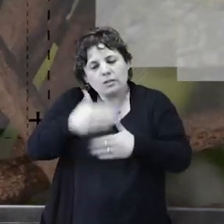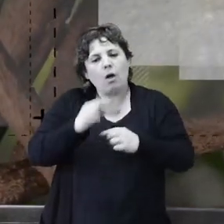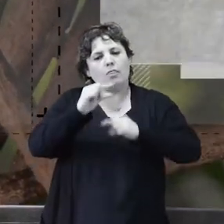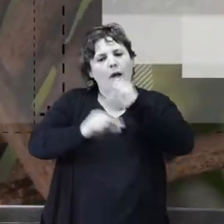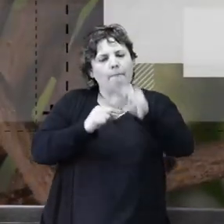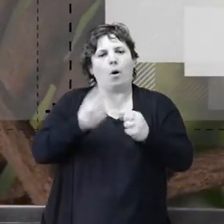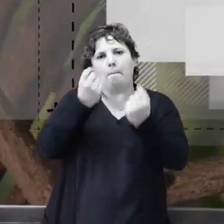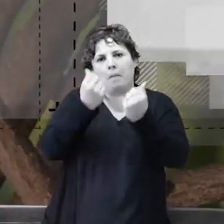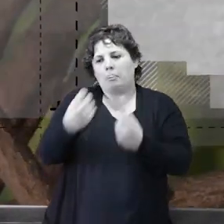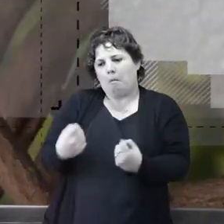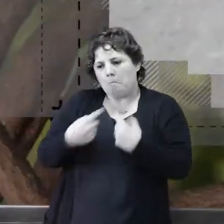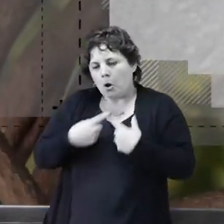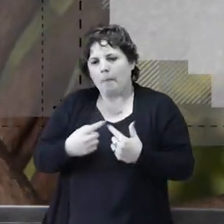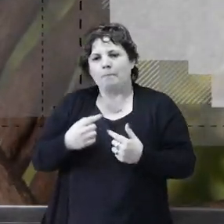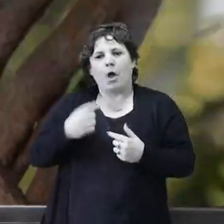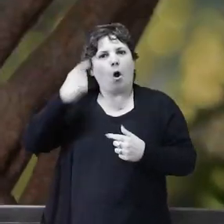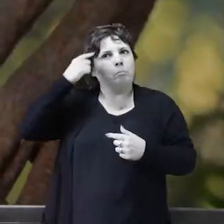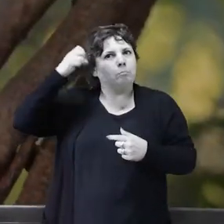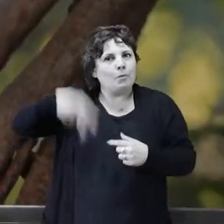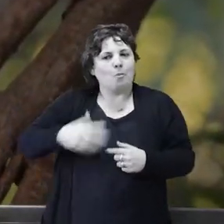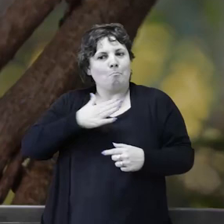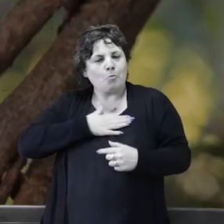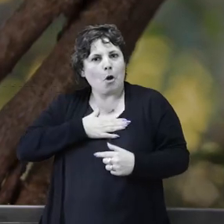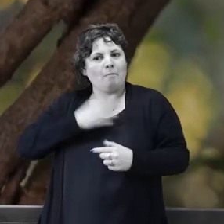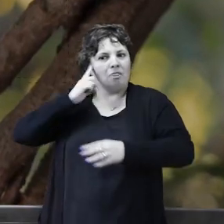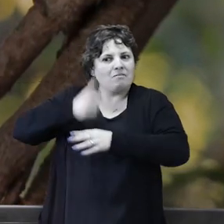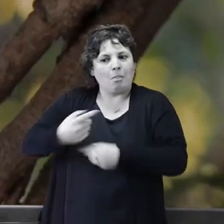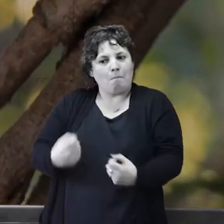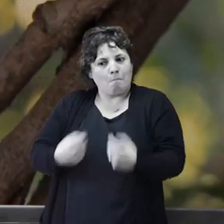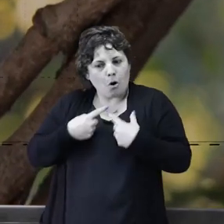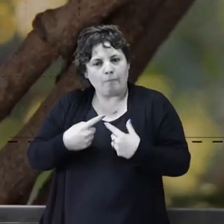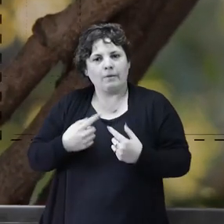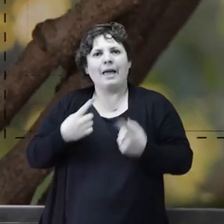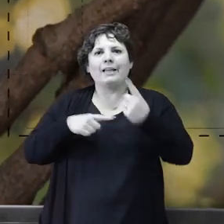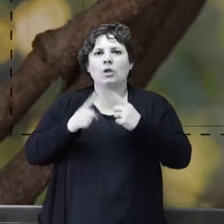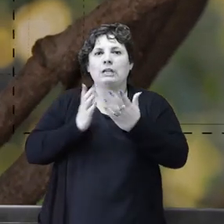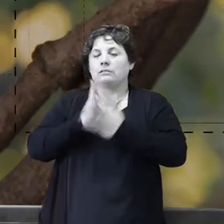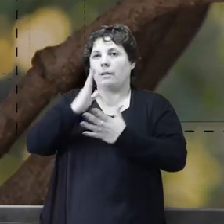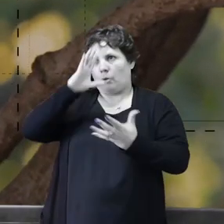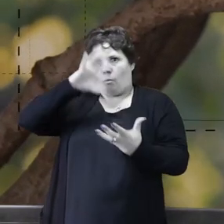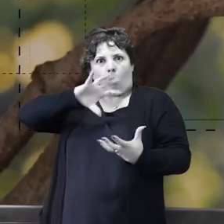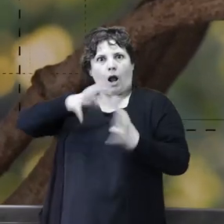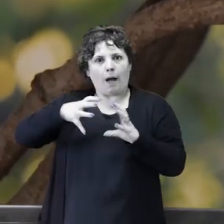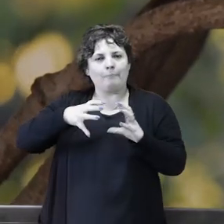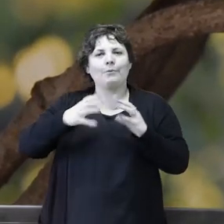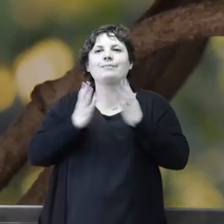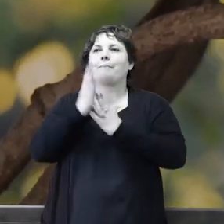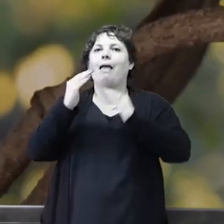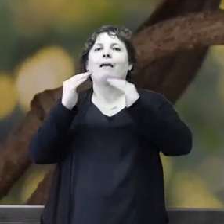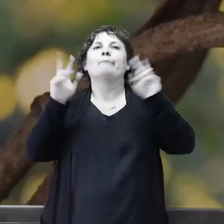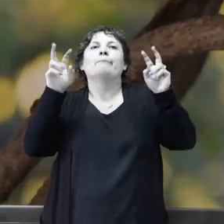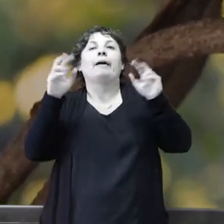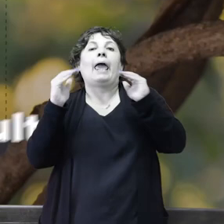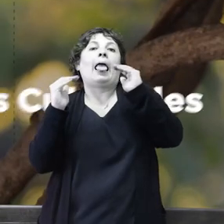autonomización económica y subjetiva, psicológica de las mujeres, generan un trastocamiento en ese equilibrio, entre